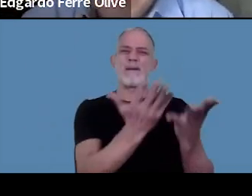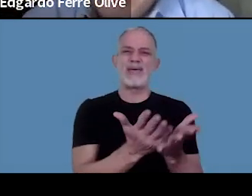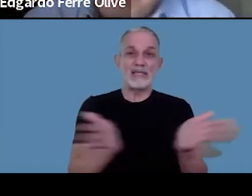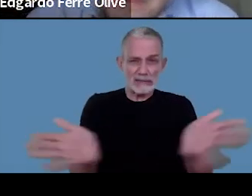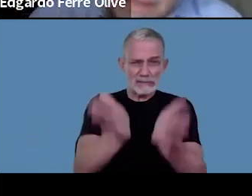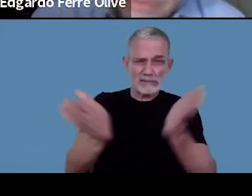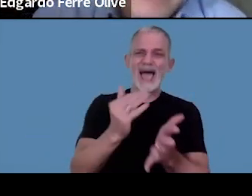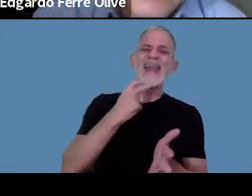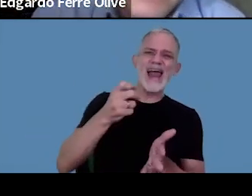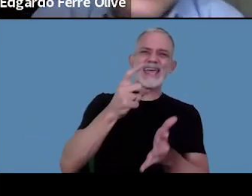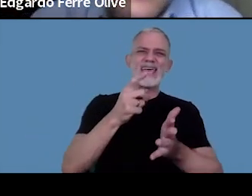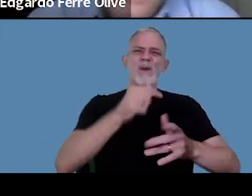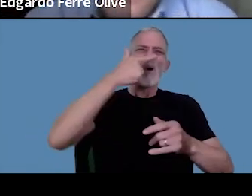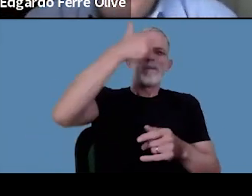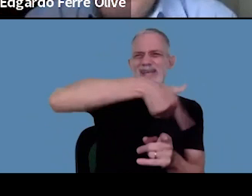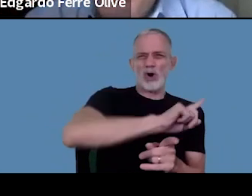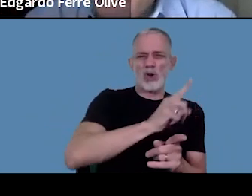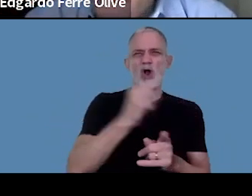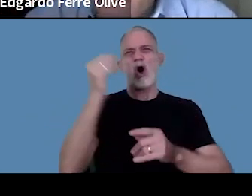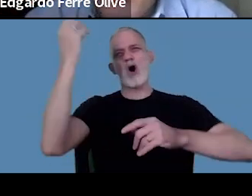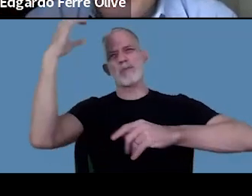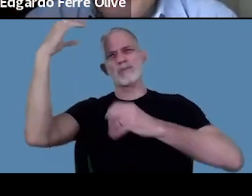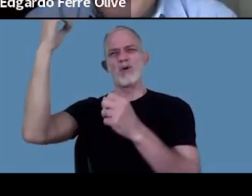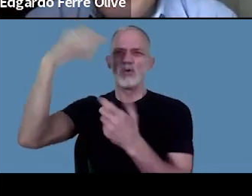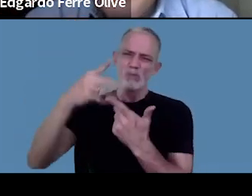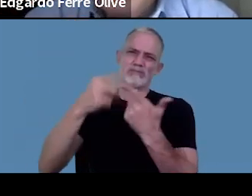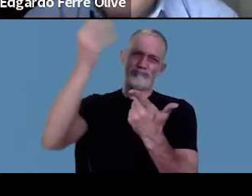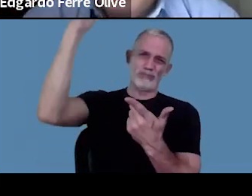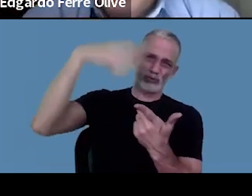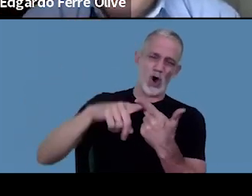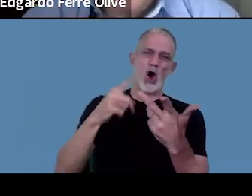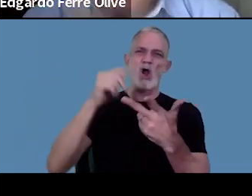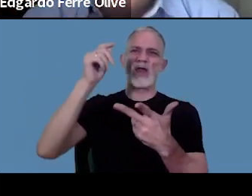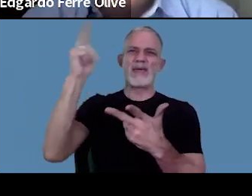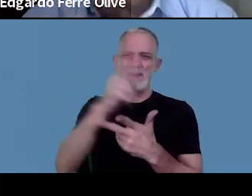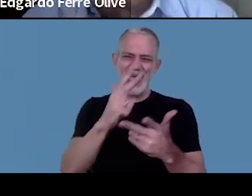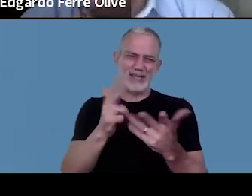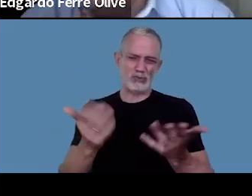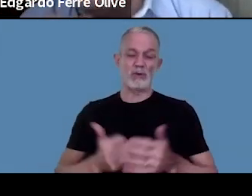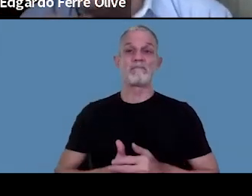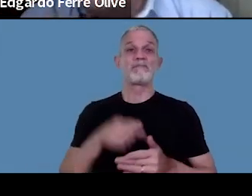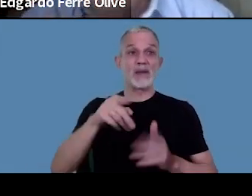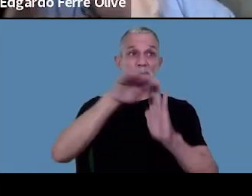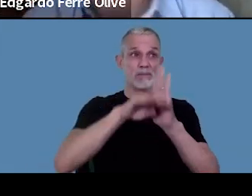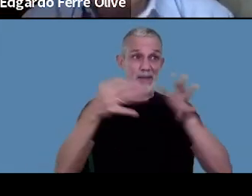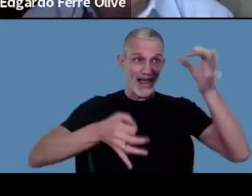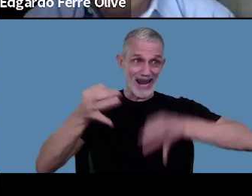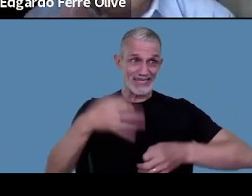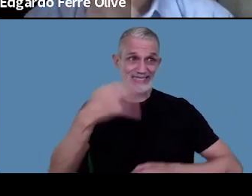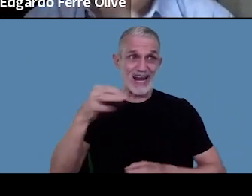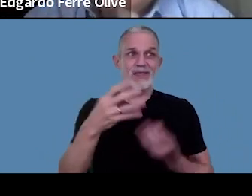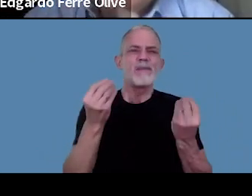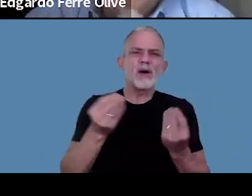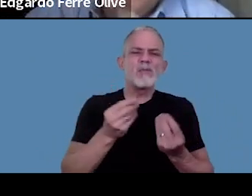energías alternativas y lo que estamos hablando, el impuesto al dióxido de carbono. Acá lo que hay que analizar entonces es la aplicación de estos